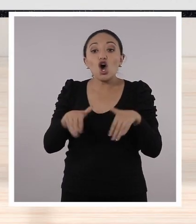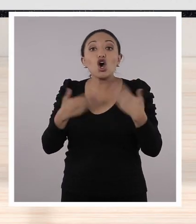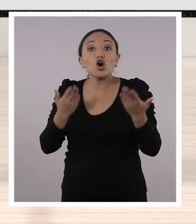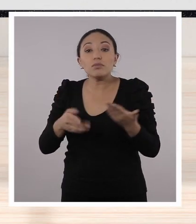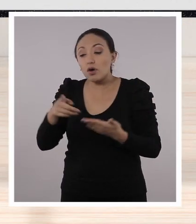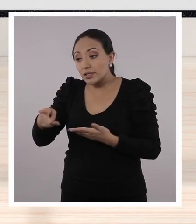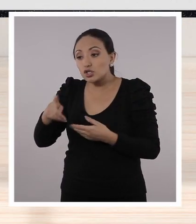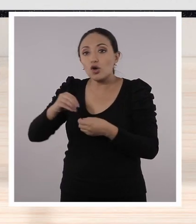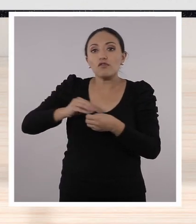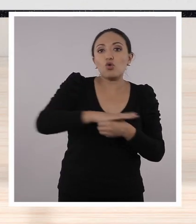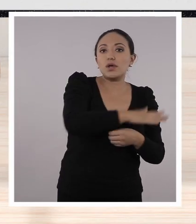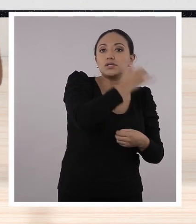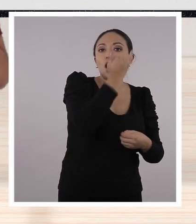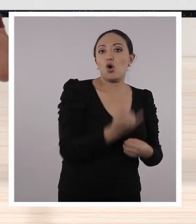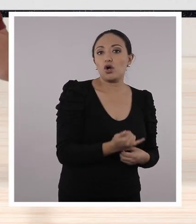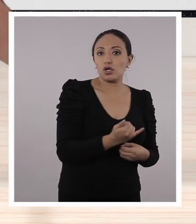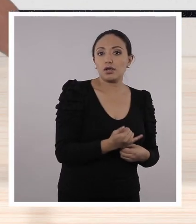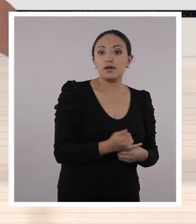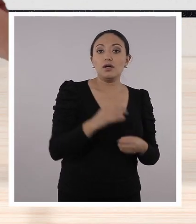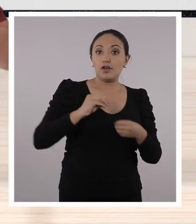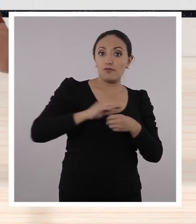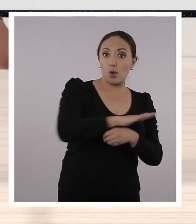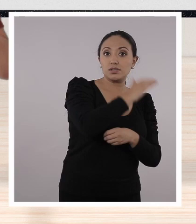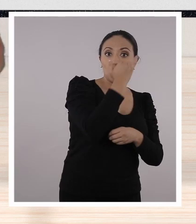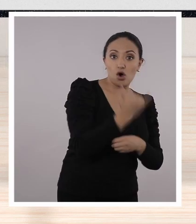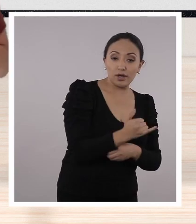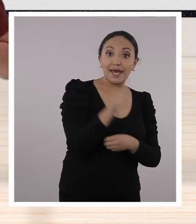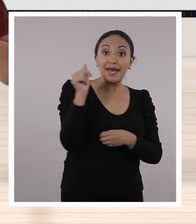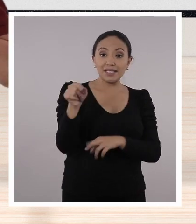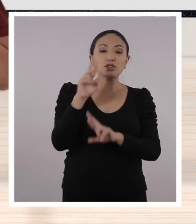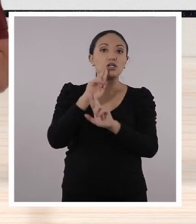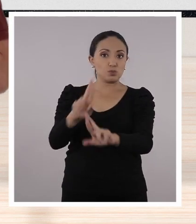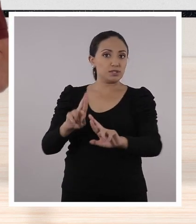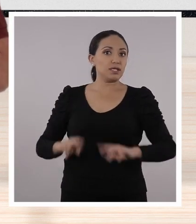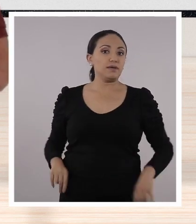muchísimo, cómo ese acontecimiento histórico influye en nuestro presente.